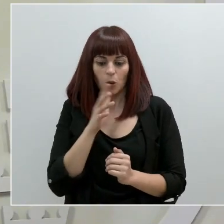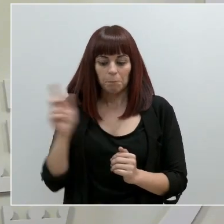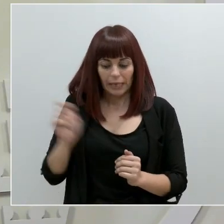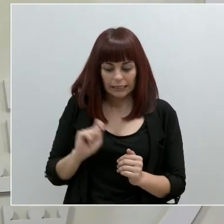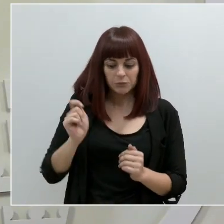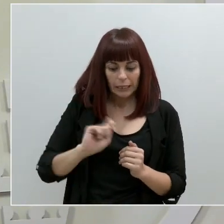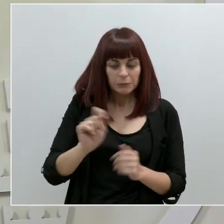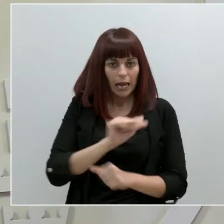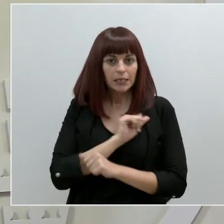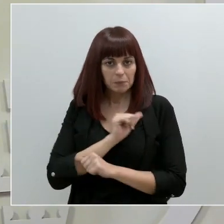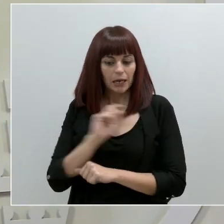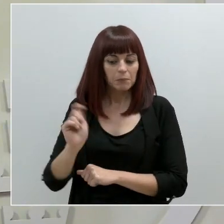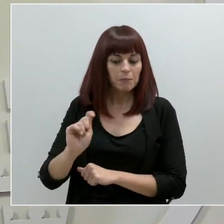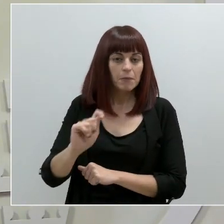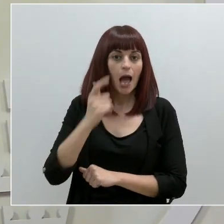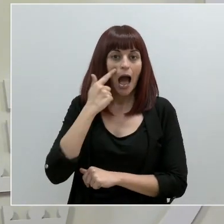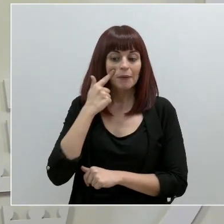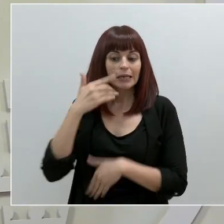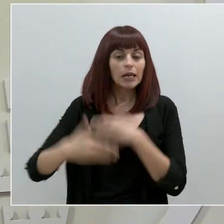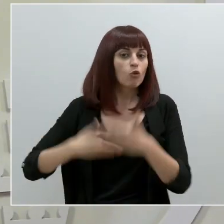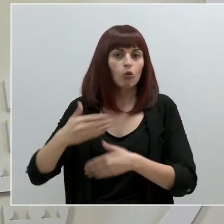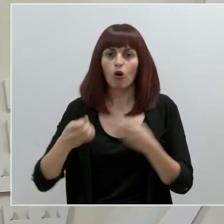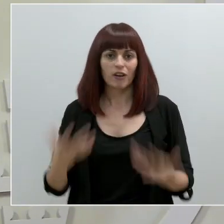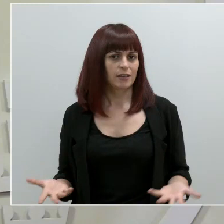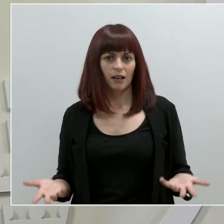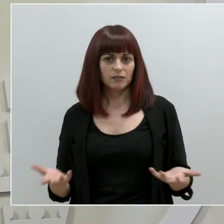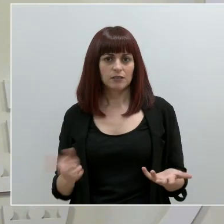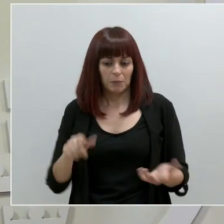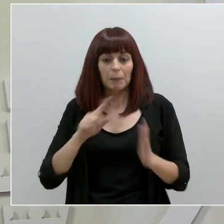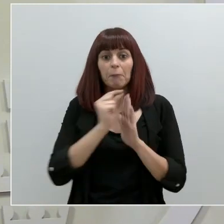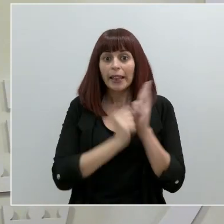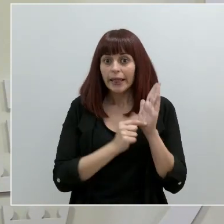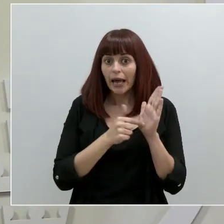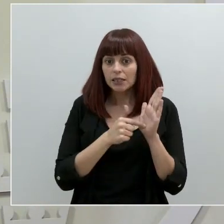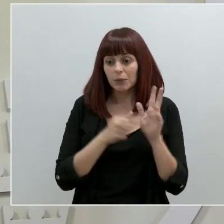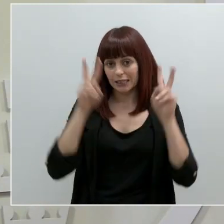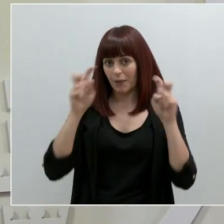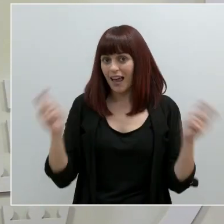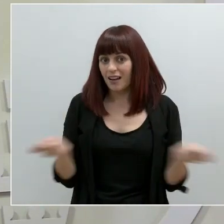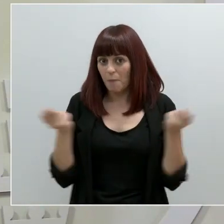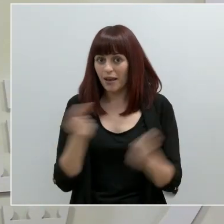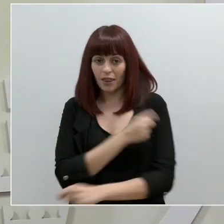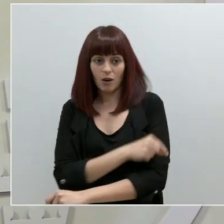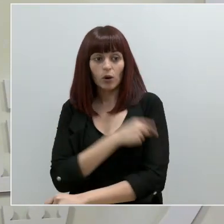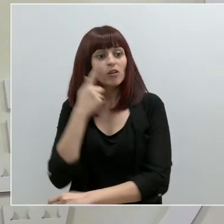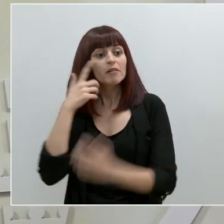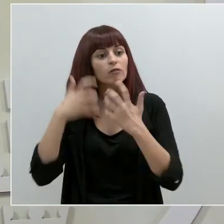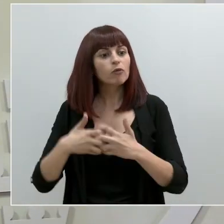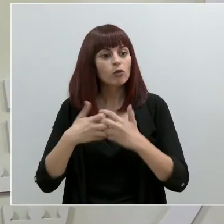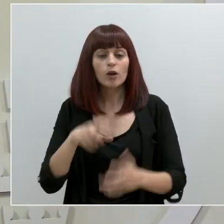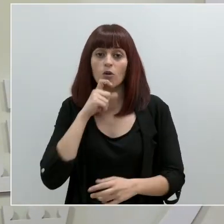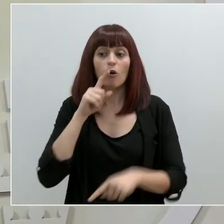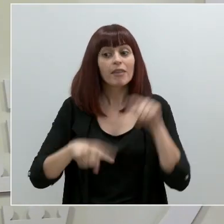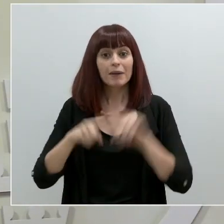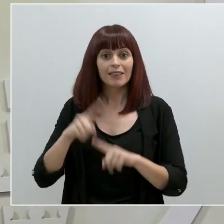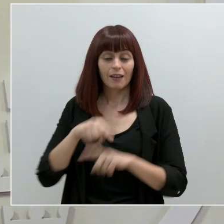meses y habrá que ver mucho cómo evoluciona el tema y cómo evolucionan otras medidas como las campañas de vacunación en función de las dosis que vayan